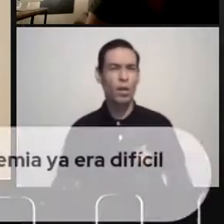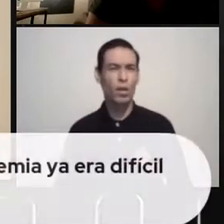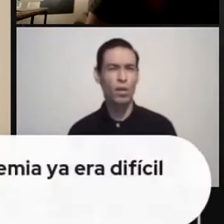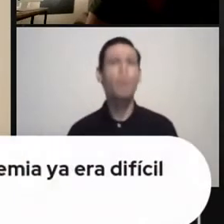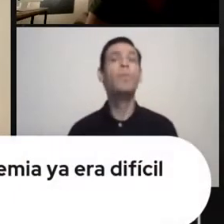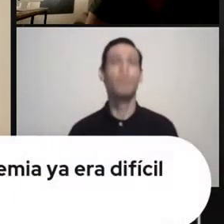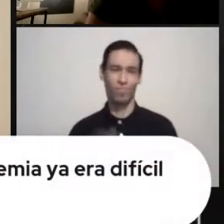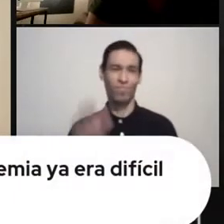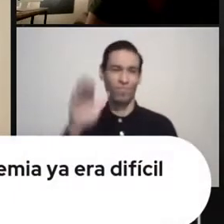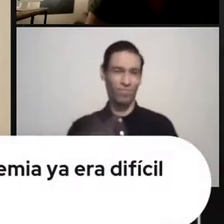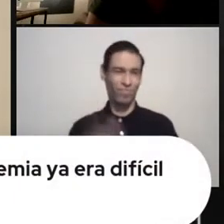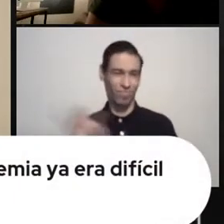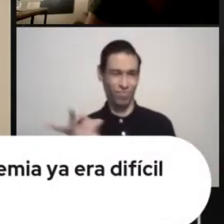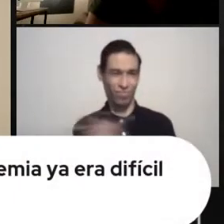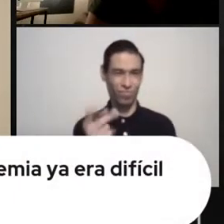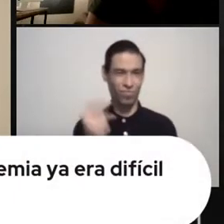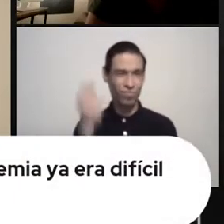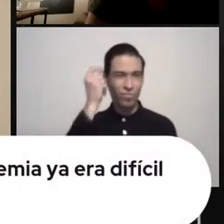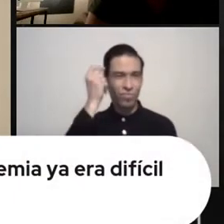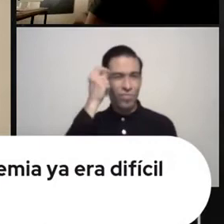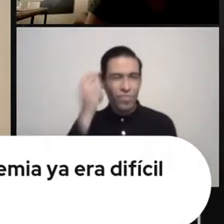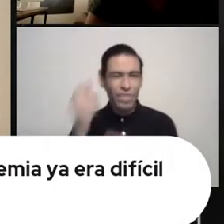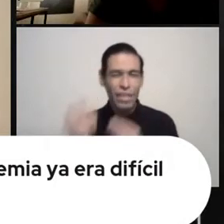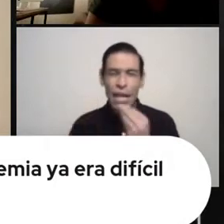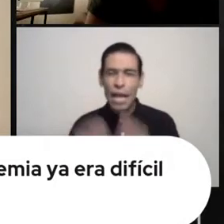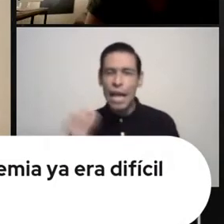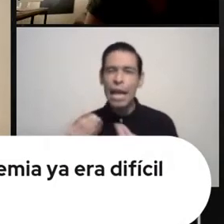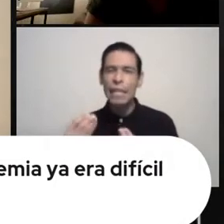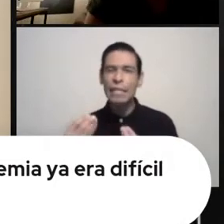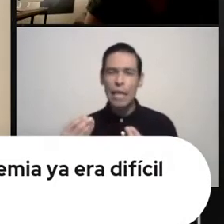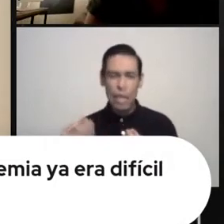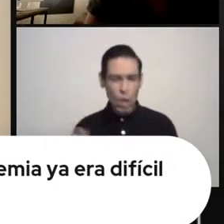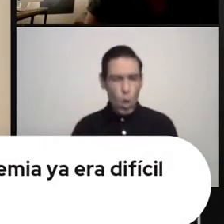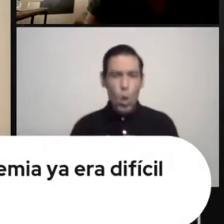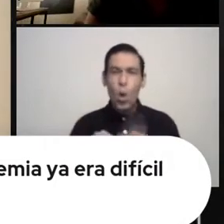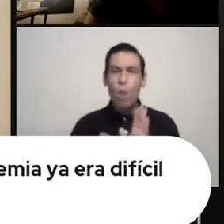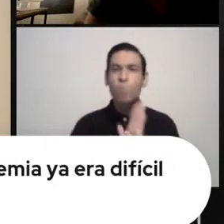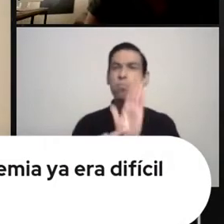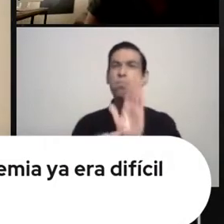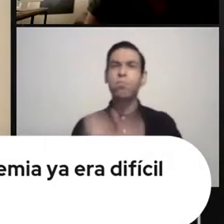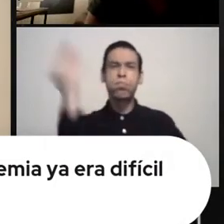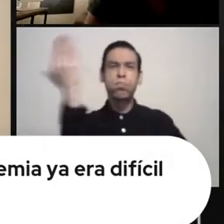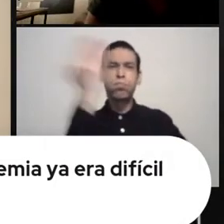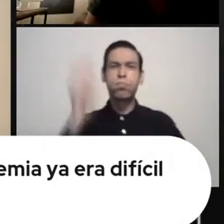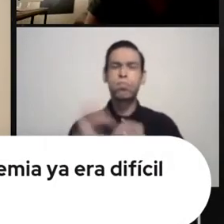recientes cinematográficos. ¿Cómo hicieron para mover esa película? Esas películas.